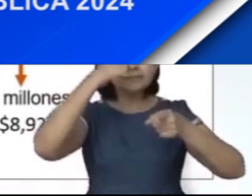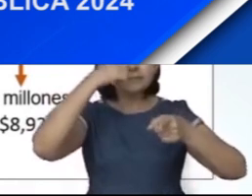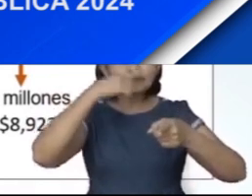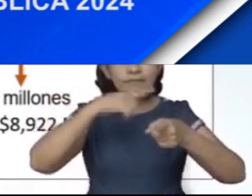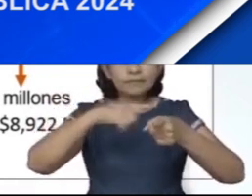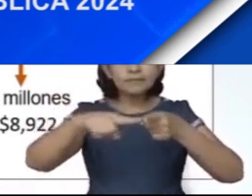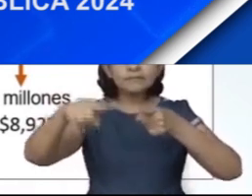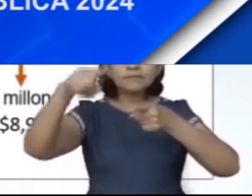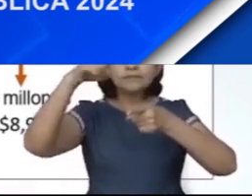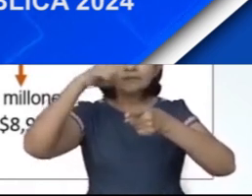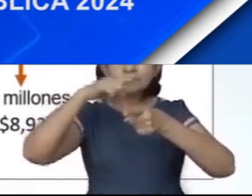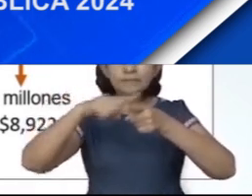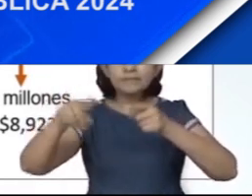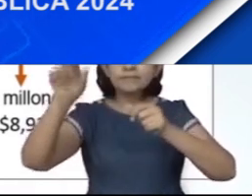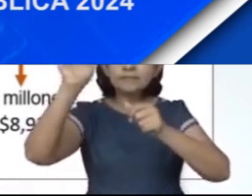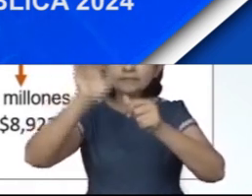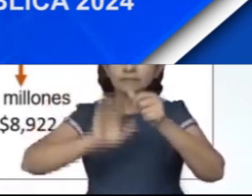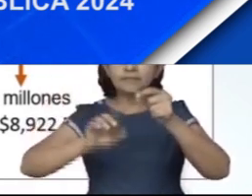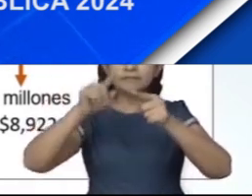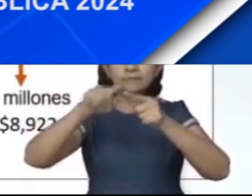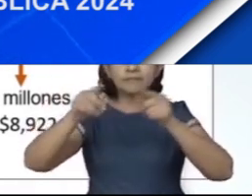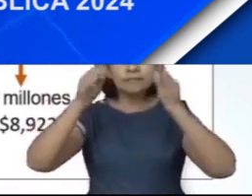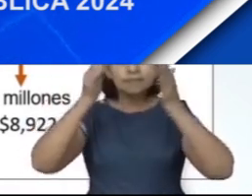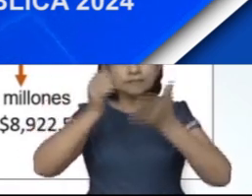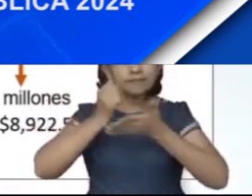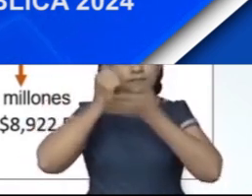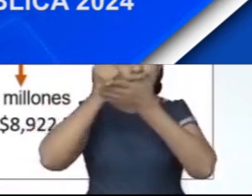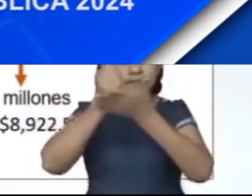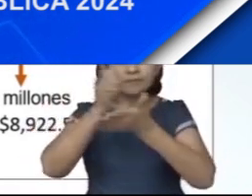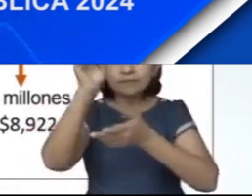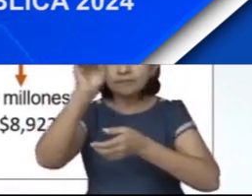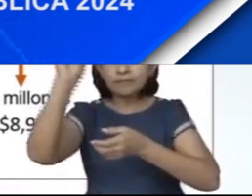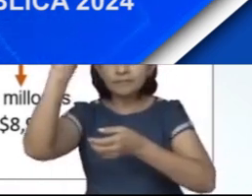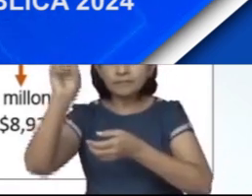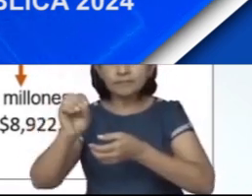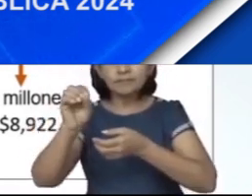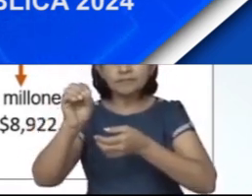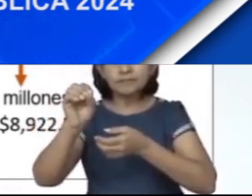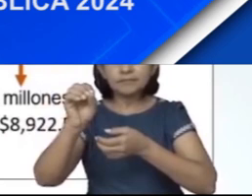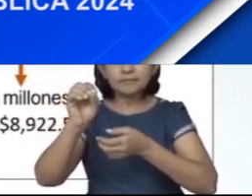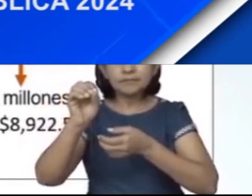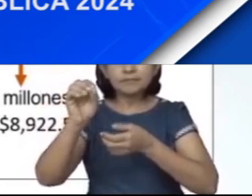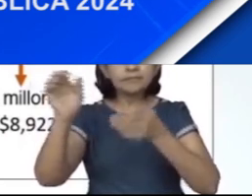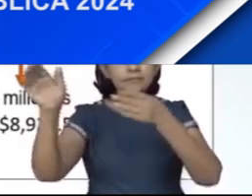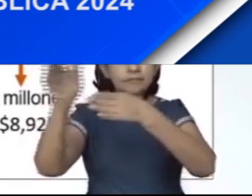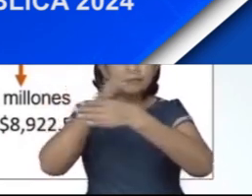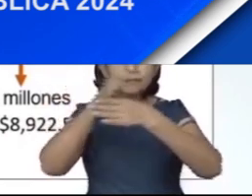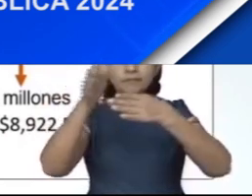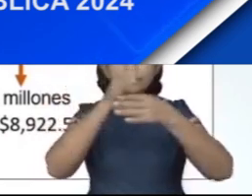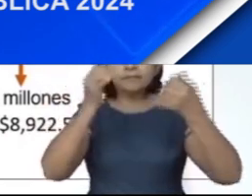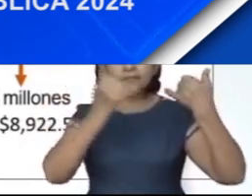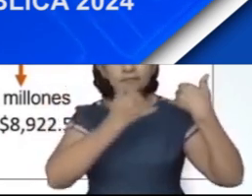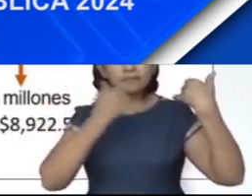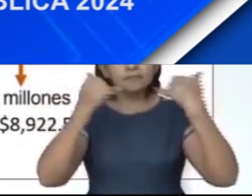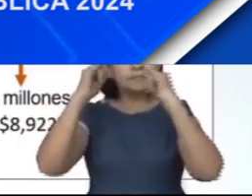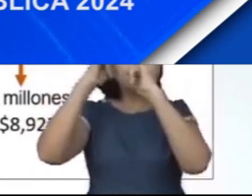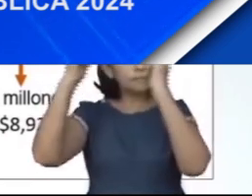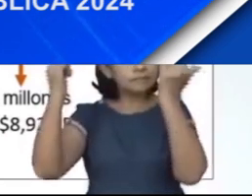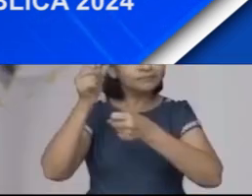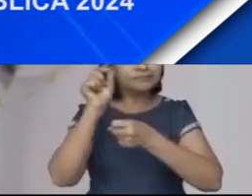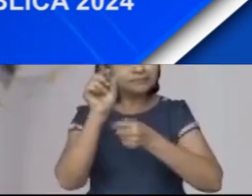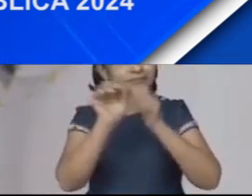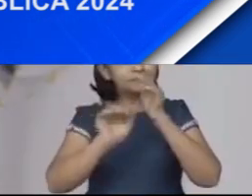pagos, cada uno de los servicios y los intereses con las instituciones